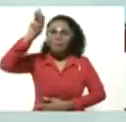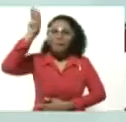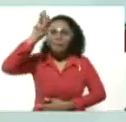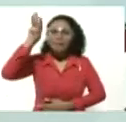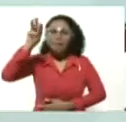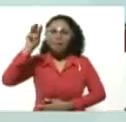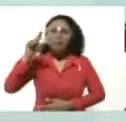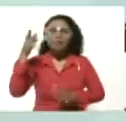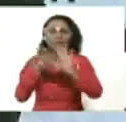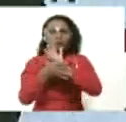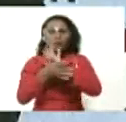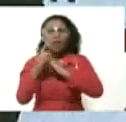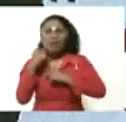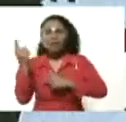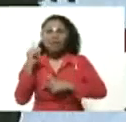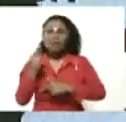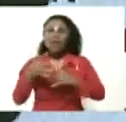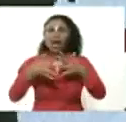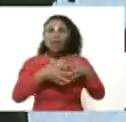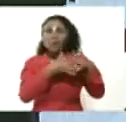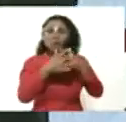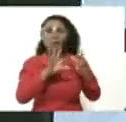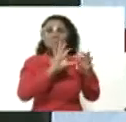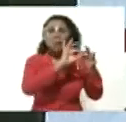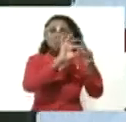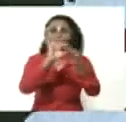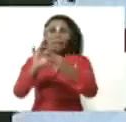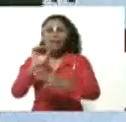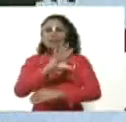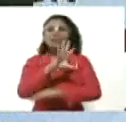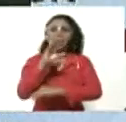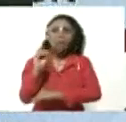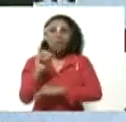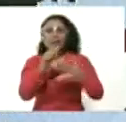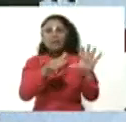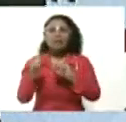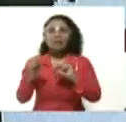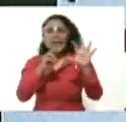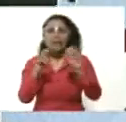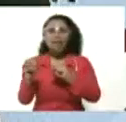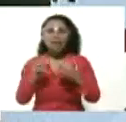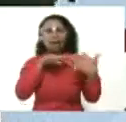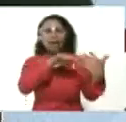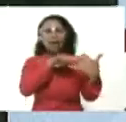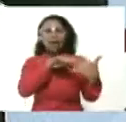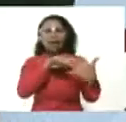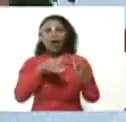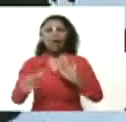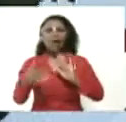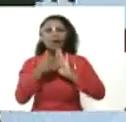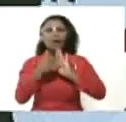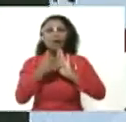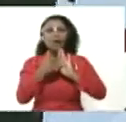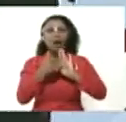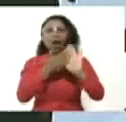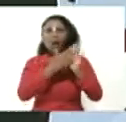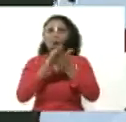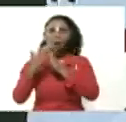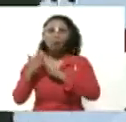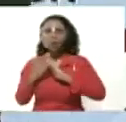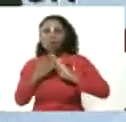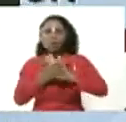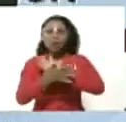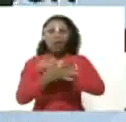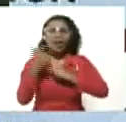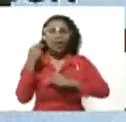Sousa Santos, Estados Unidos articuló en los años 50, 60 y 70 la guerra contra el comunismo, cuando fue la Unión